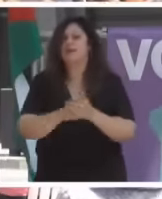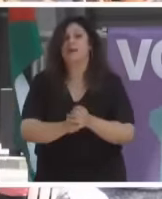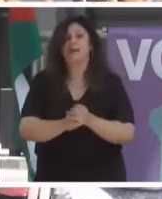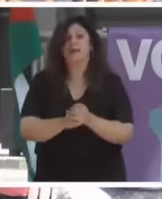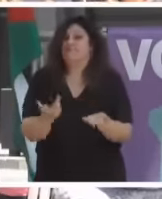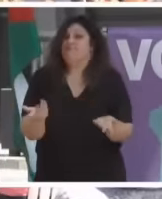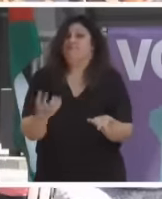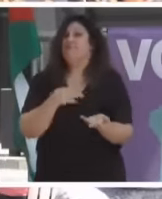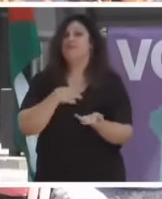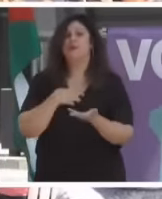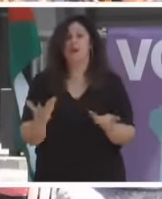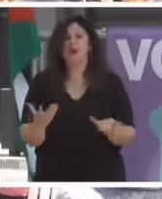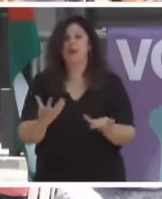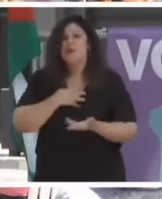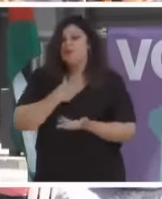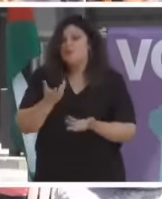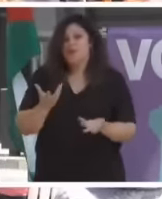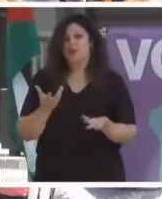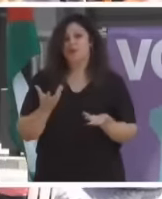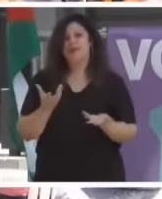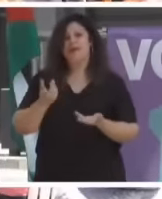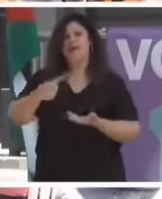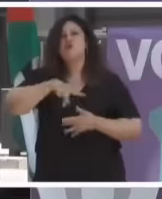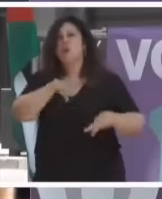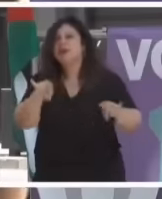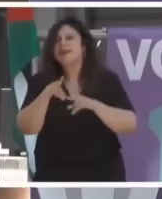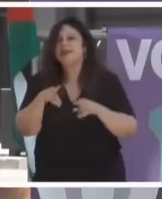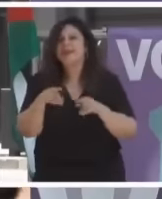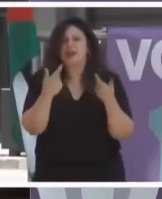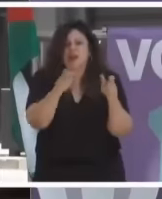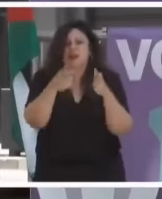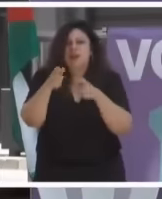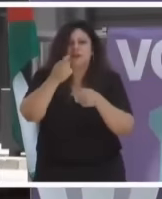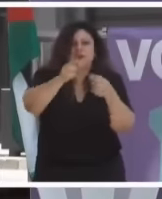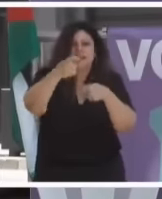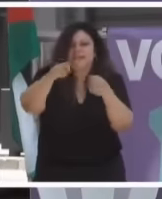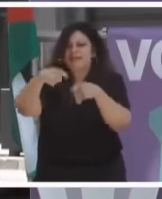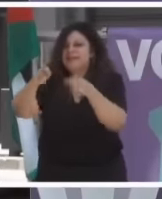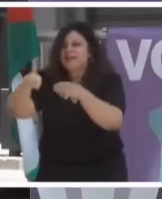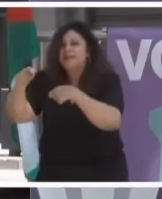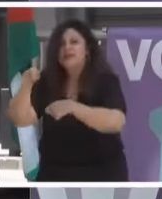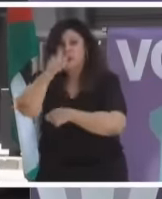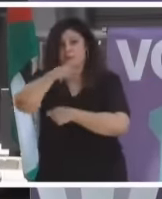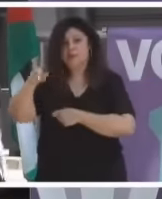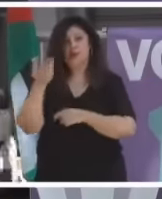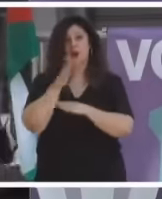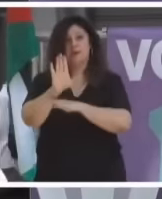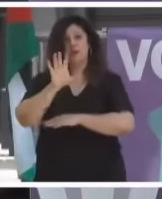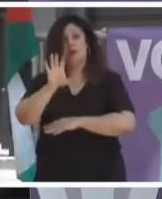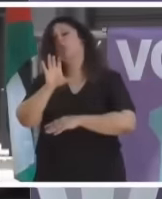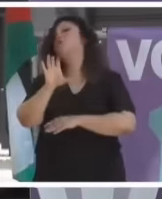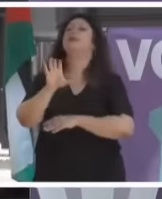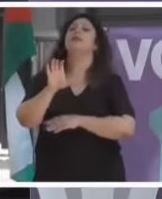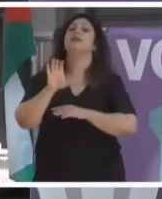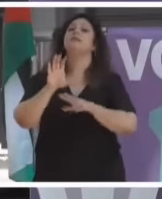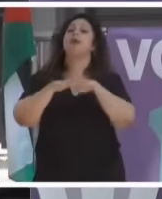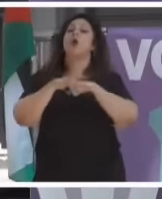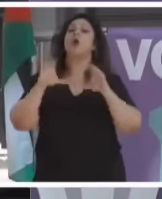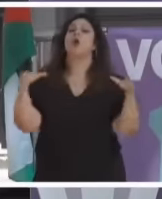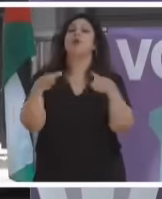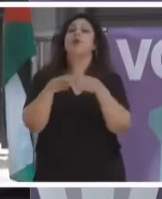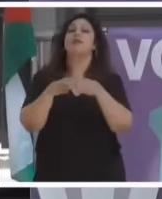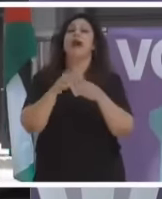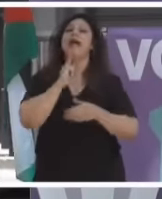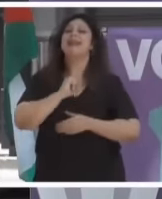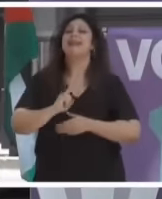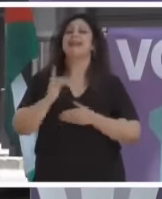No es posible que se esté vendiendo nuestra tierra a trocitos y a cachitos. Vaya representantes de la comunidad energética del Valle del Ecrín